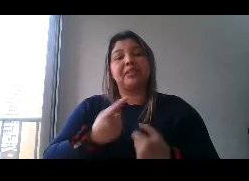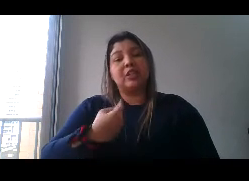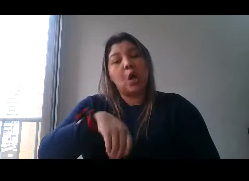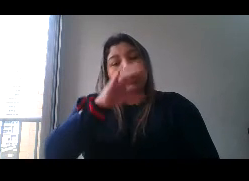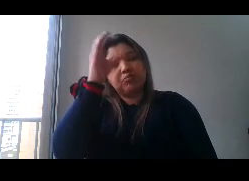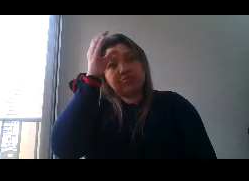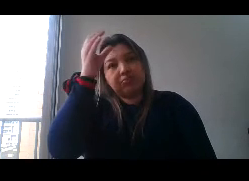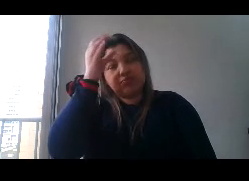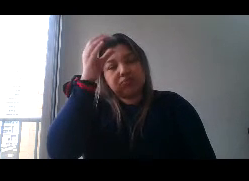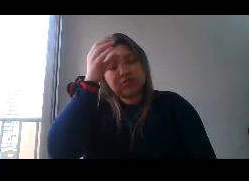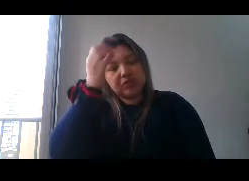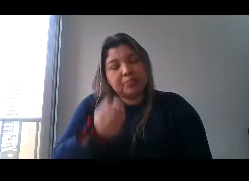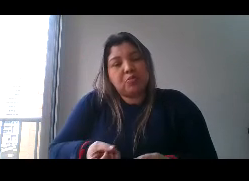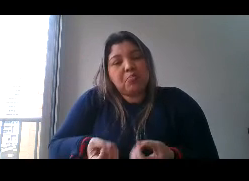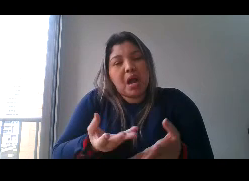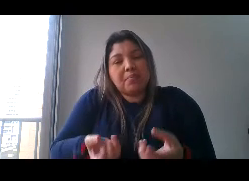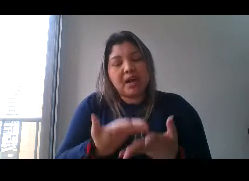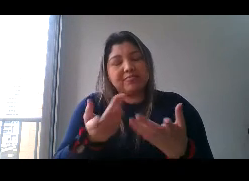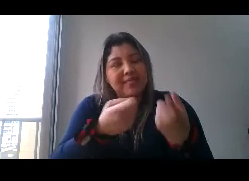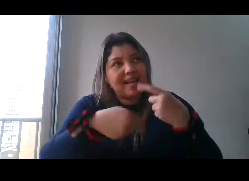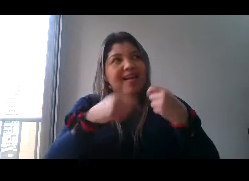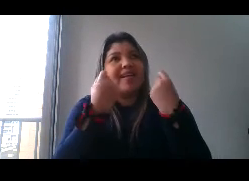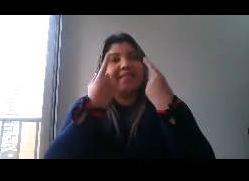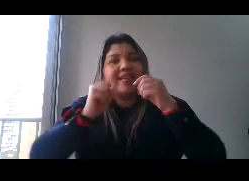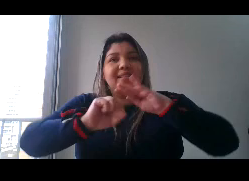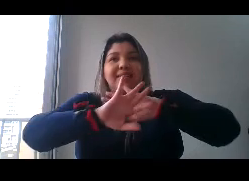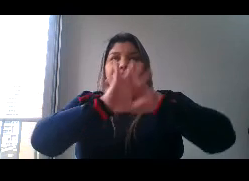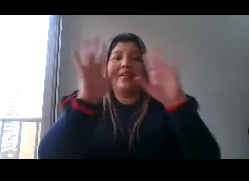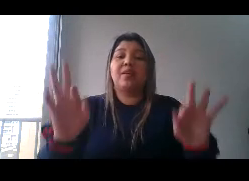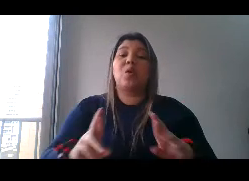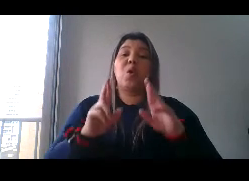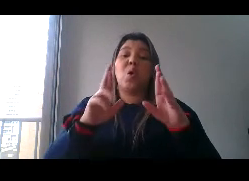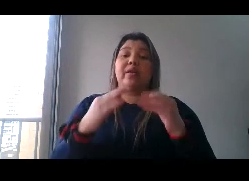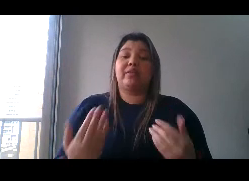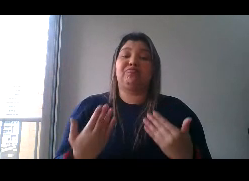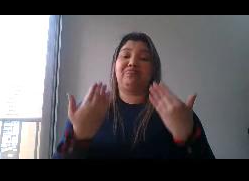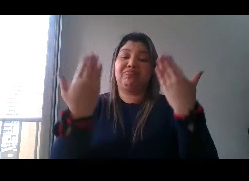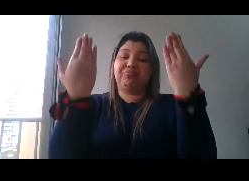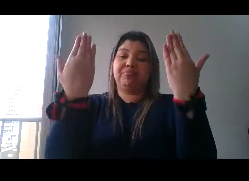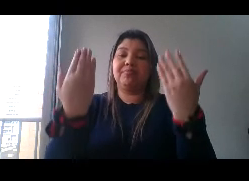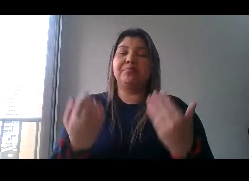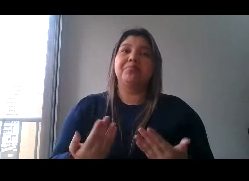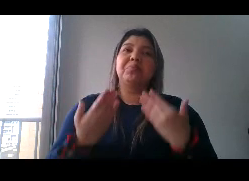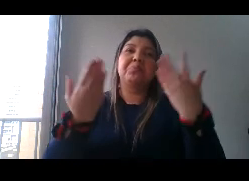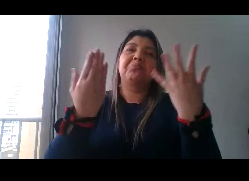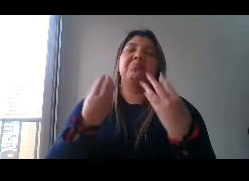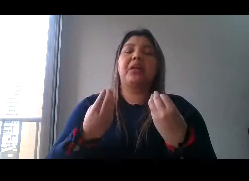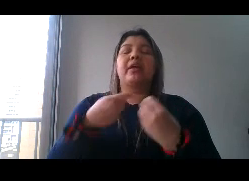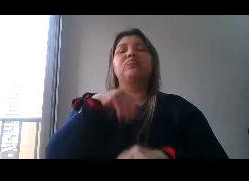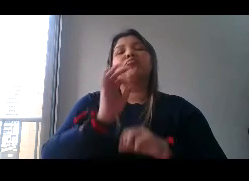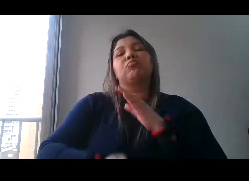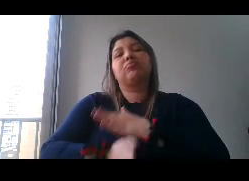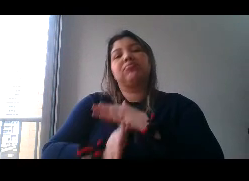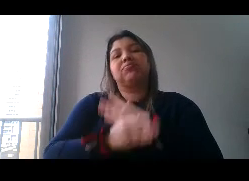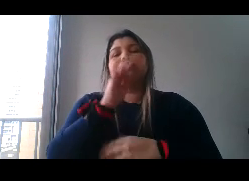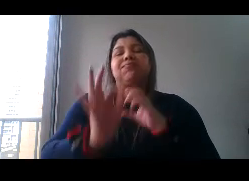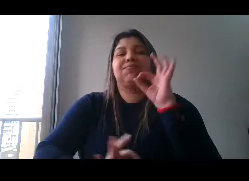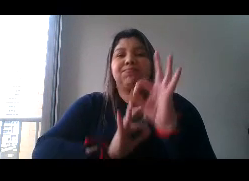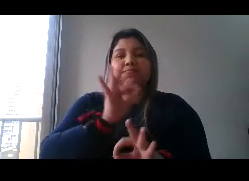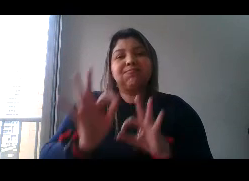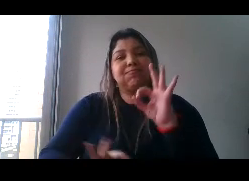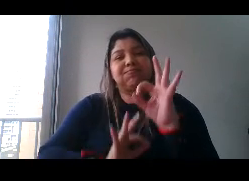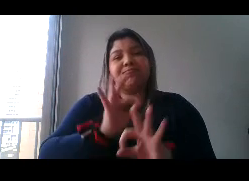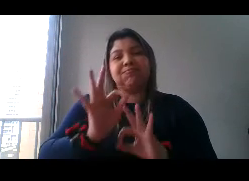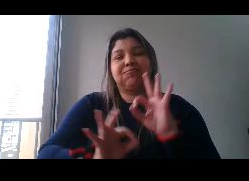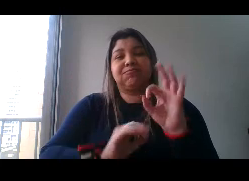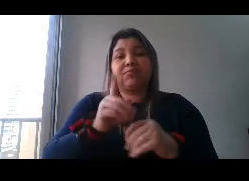hemos aclarado hoy nos sirvan efectivamente para seguir cuidándonos y seguir cuidando